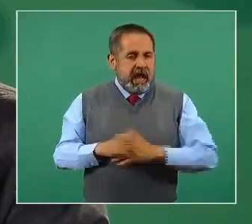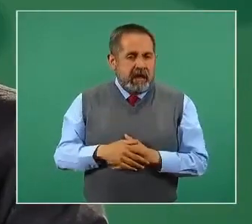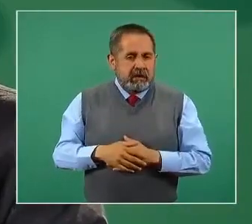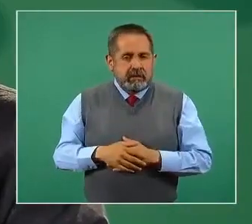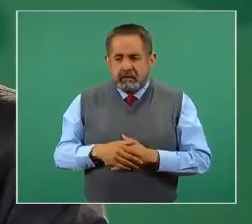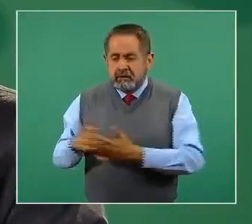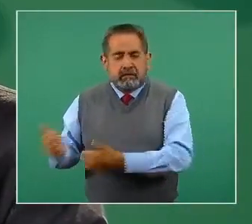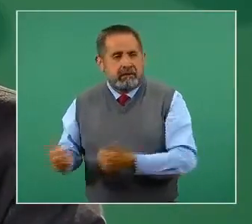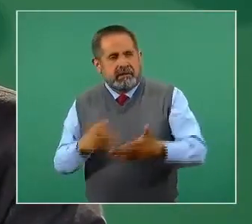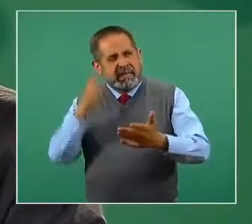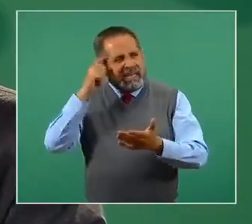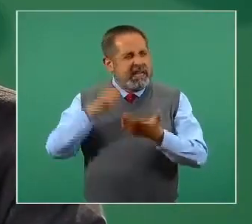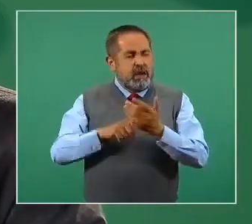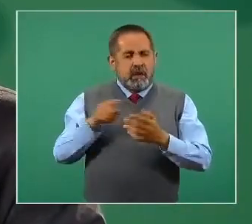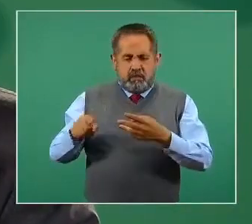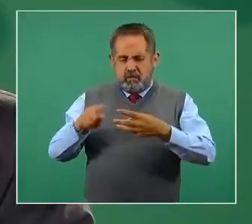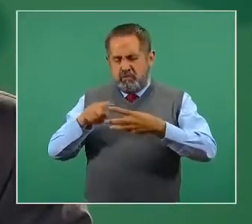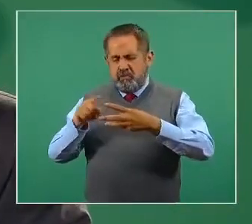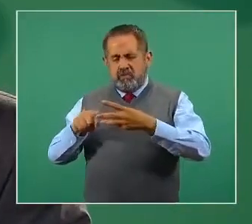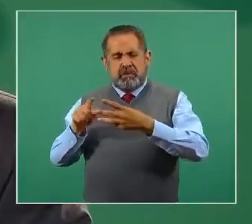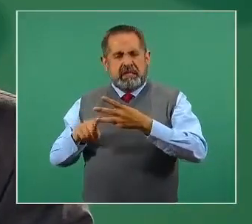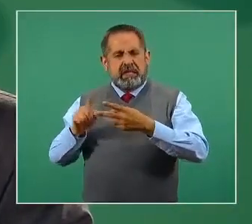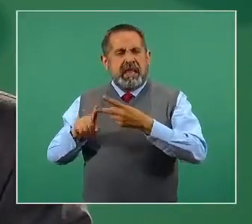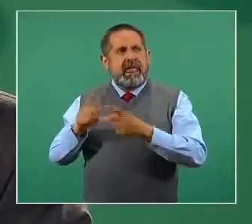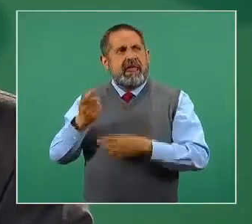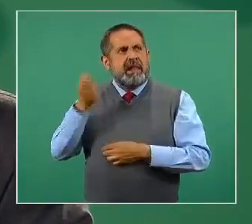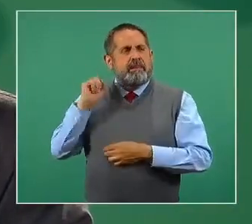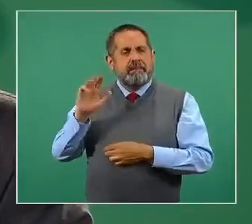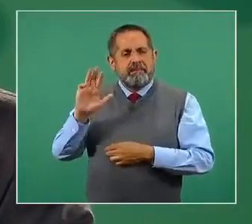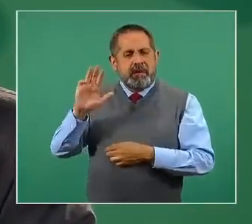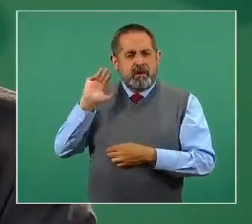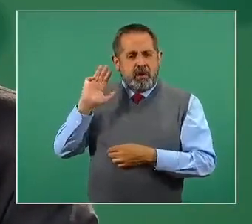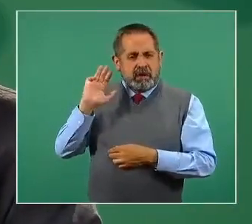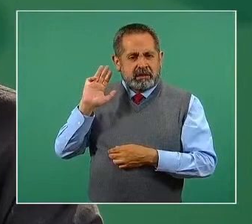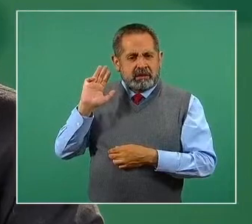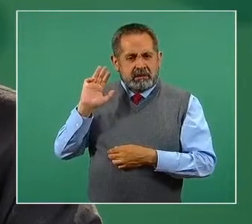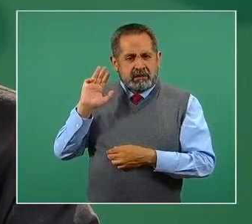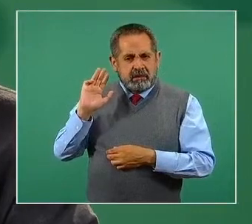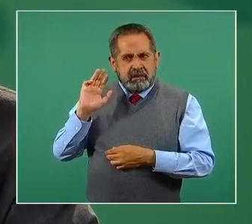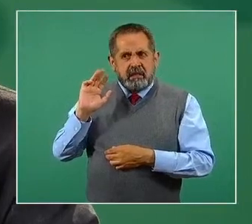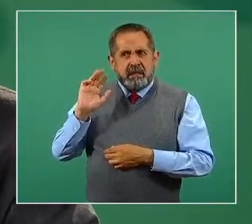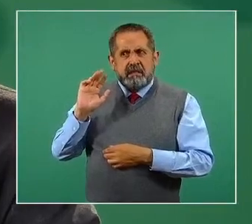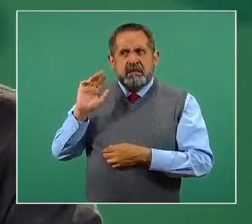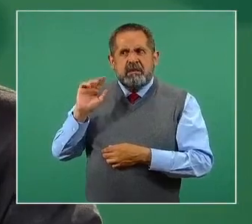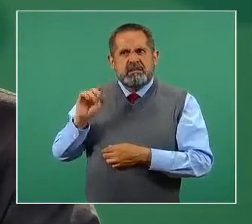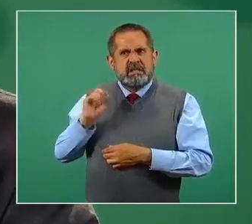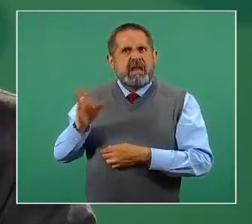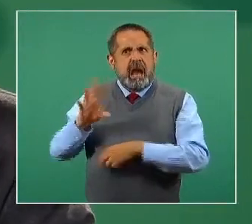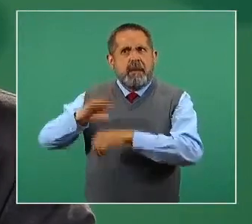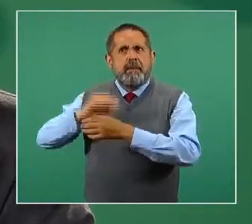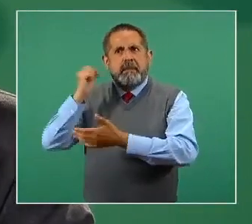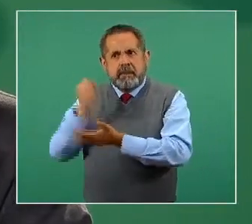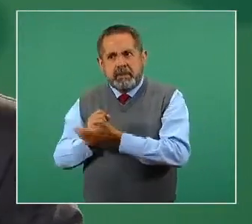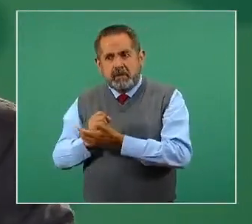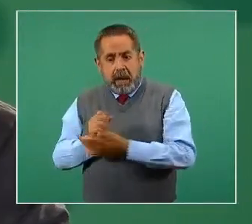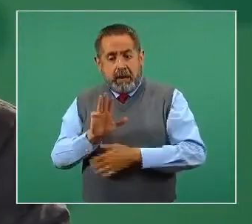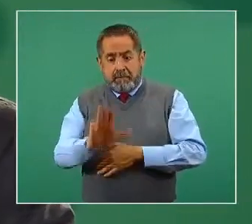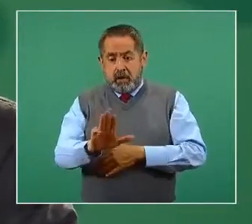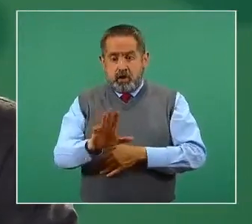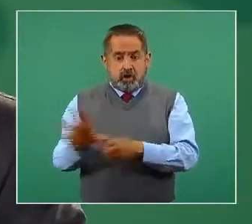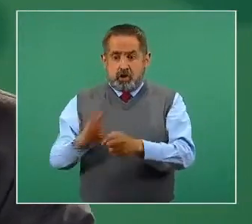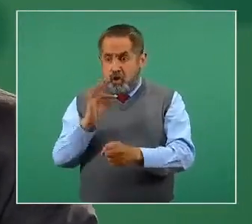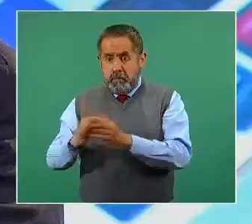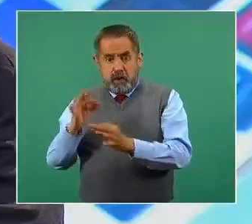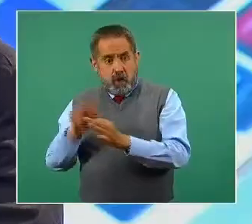3 embarques, me parece que el de en medio, el del miércoles, ya estaría completándose ese. Si se completa y se completa